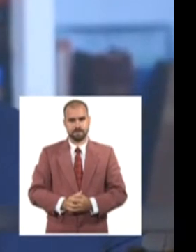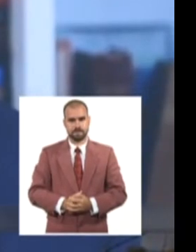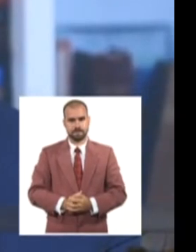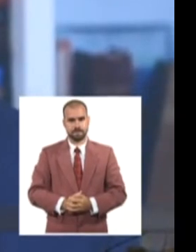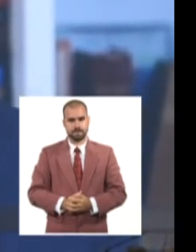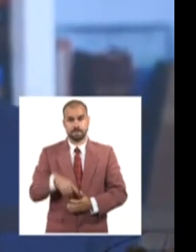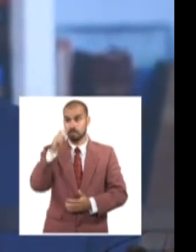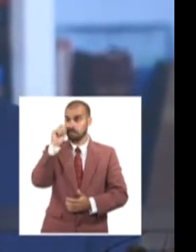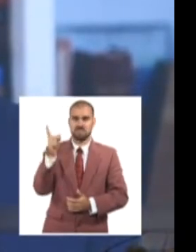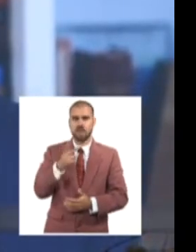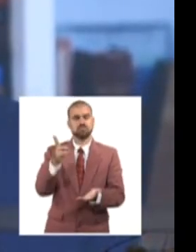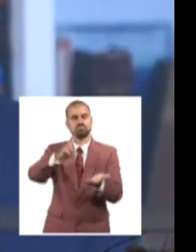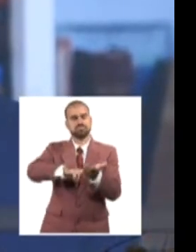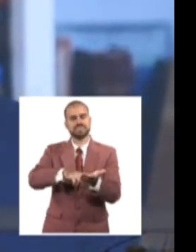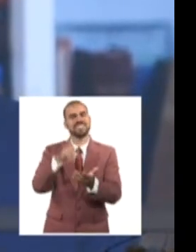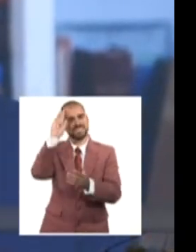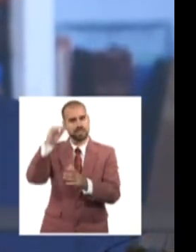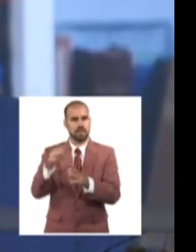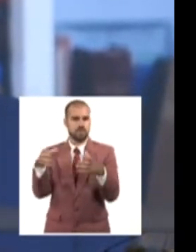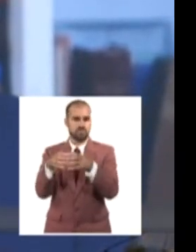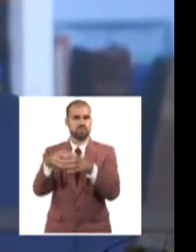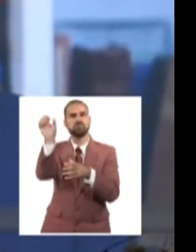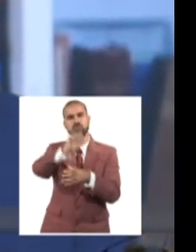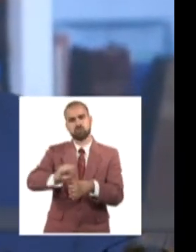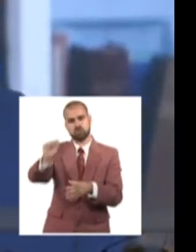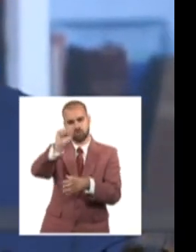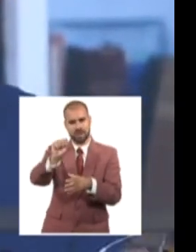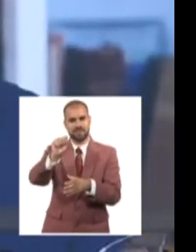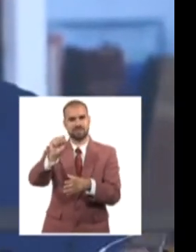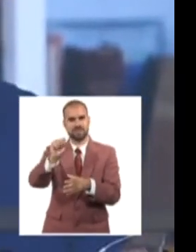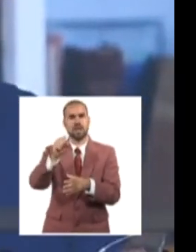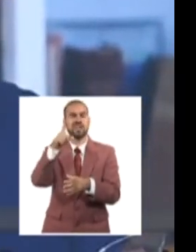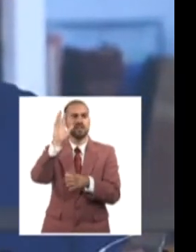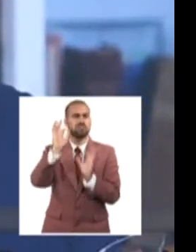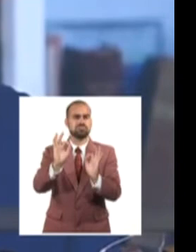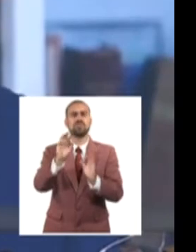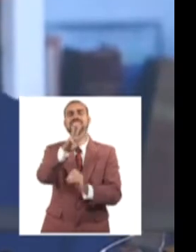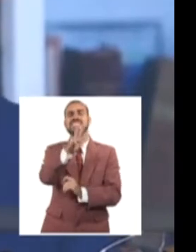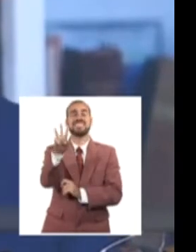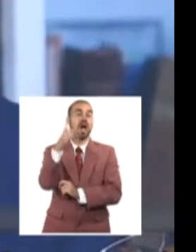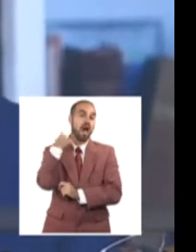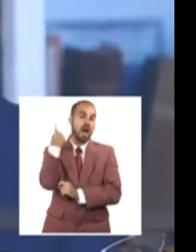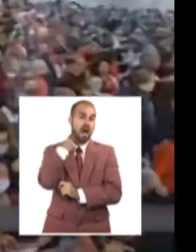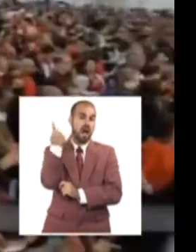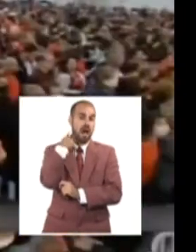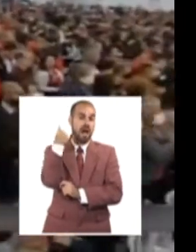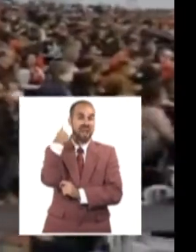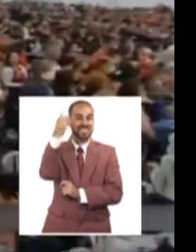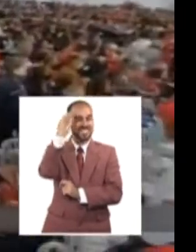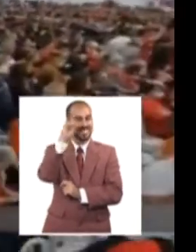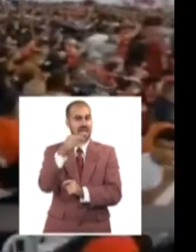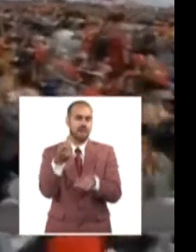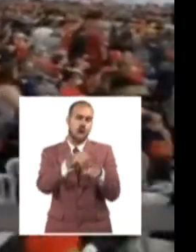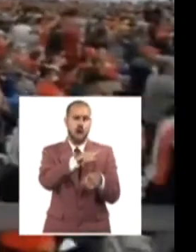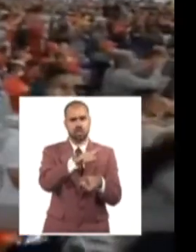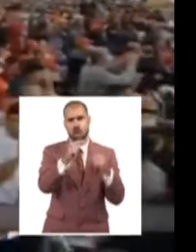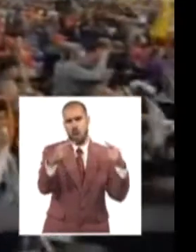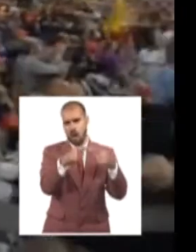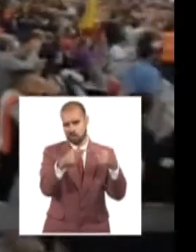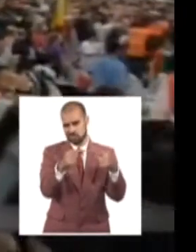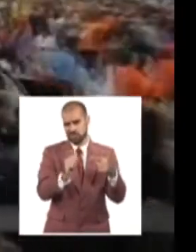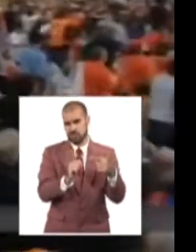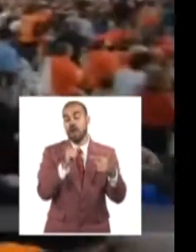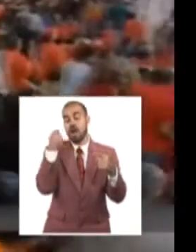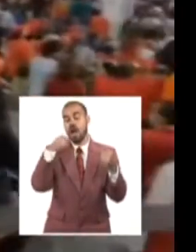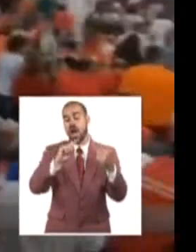marzo al partido socialista brasileño tras 33 años en el partido de la socialdemocracia brasileña y posteriormente se unió a